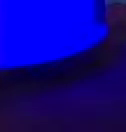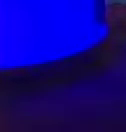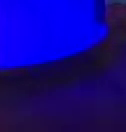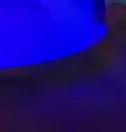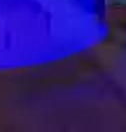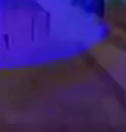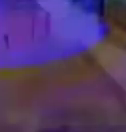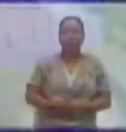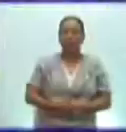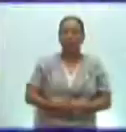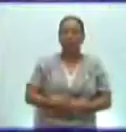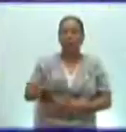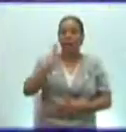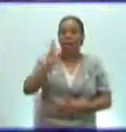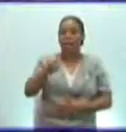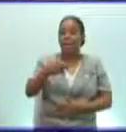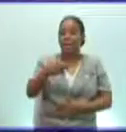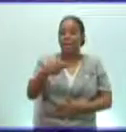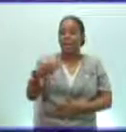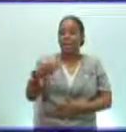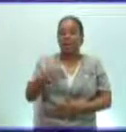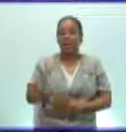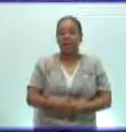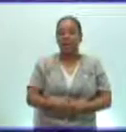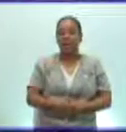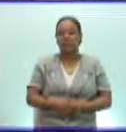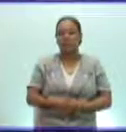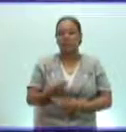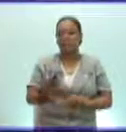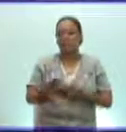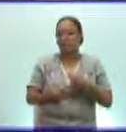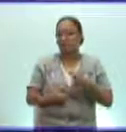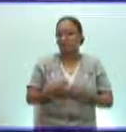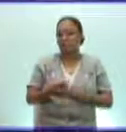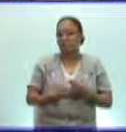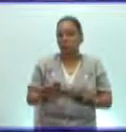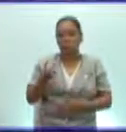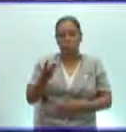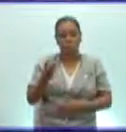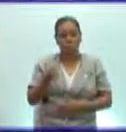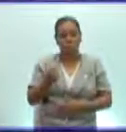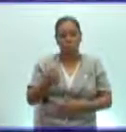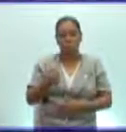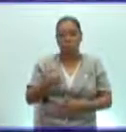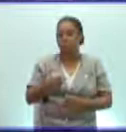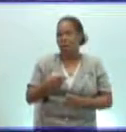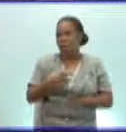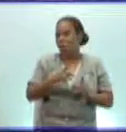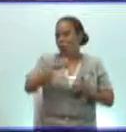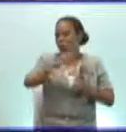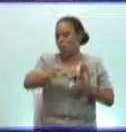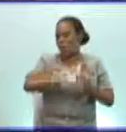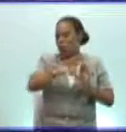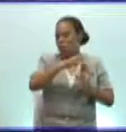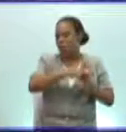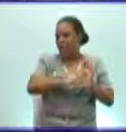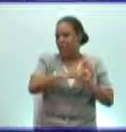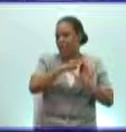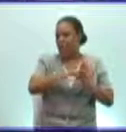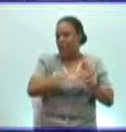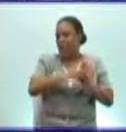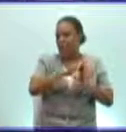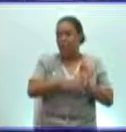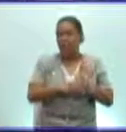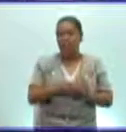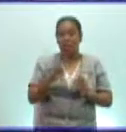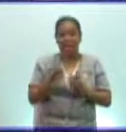El pH viene a ser un valor que mide la alcalinidad o la